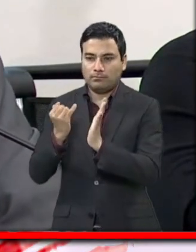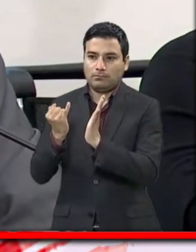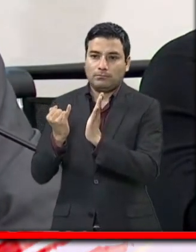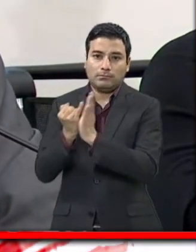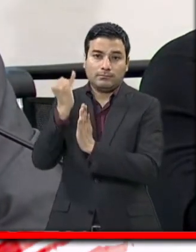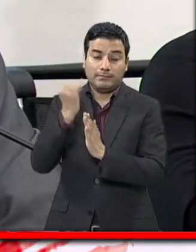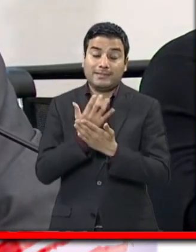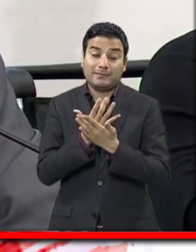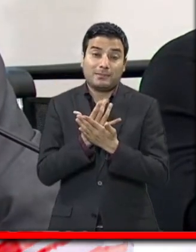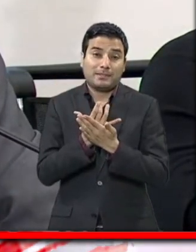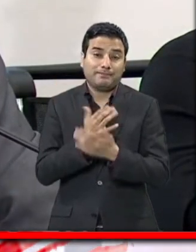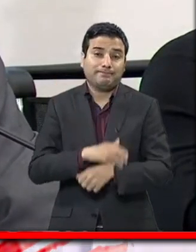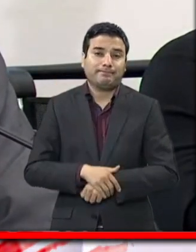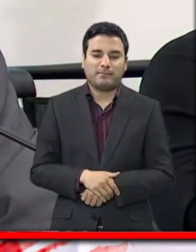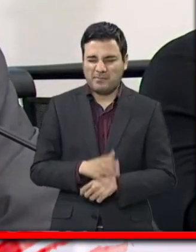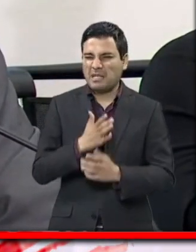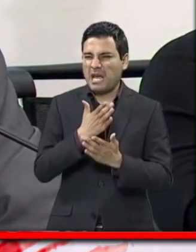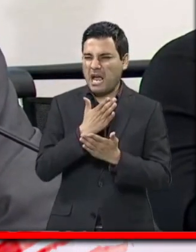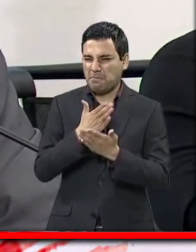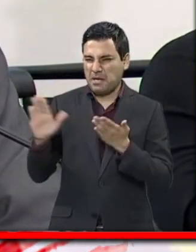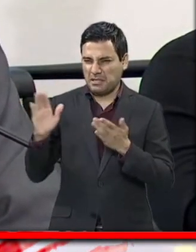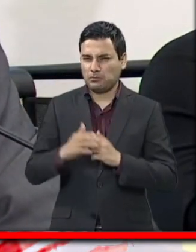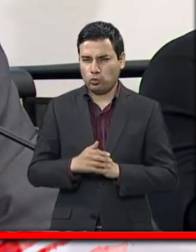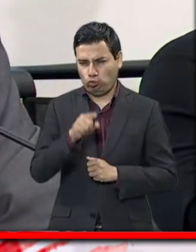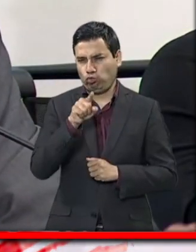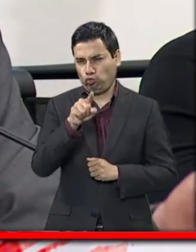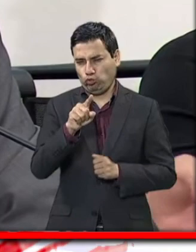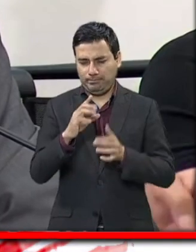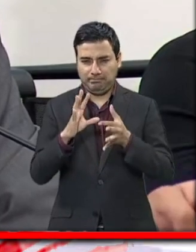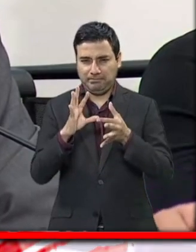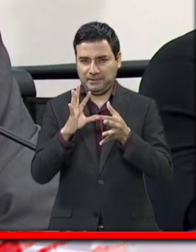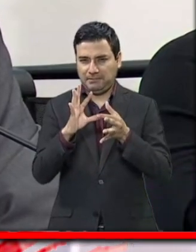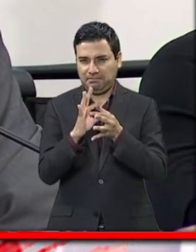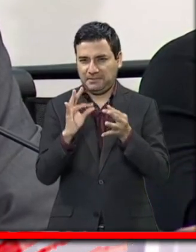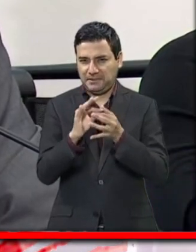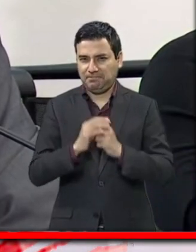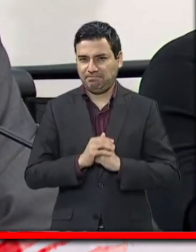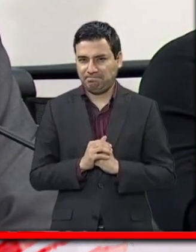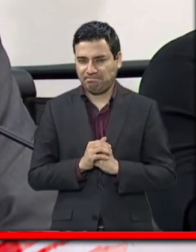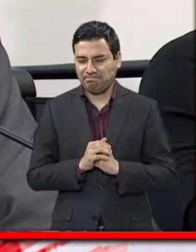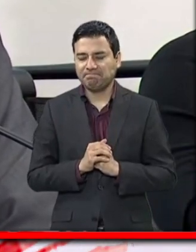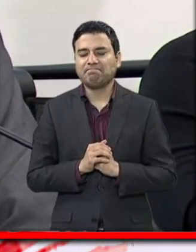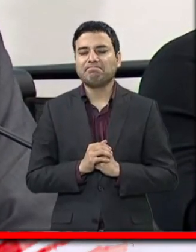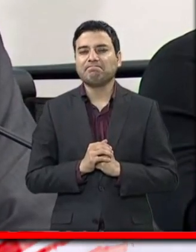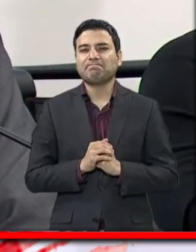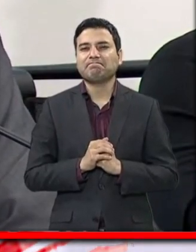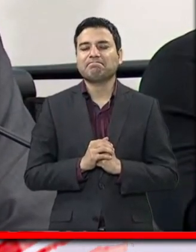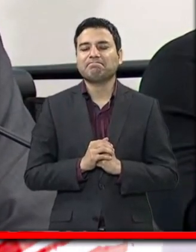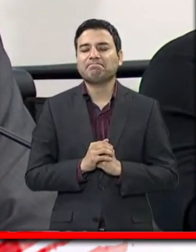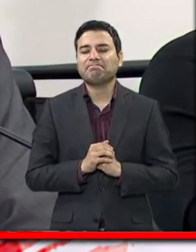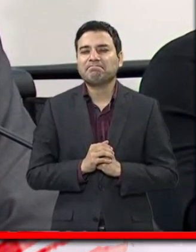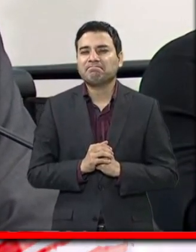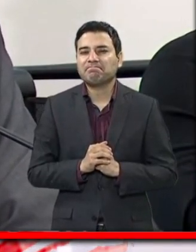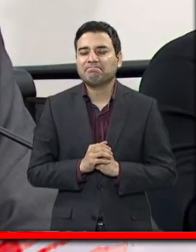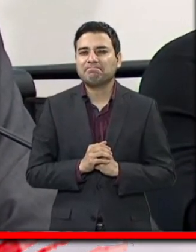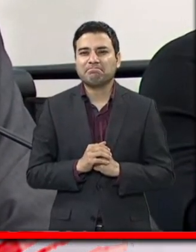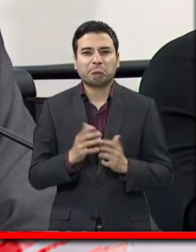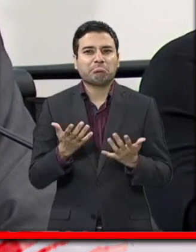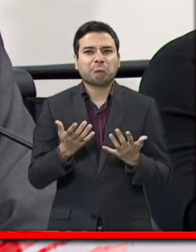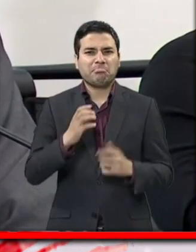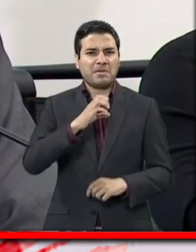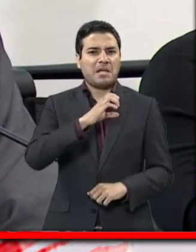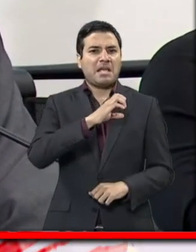resolución Por otra parte menciona usted o cuestiona pregunta sobre qué